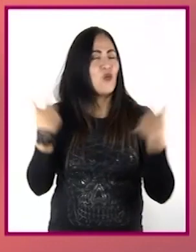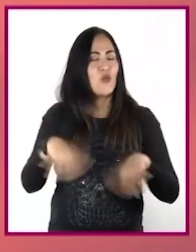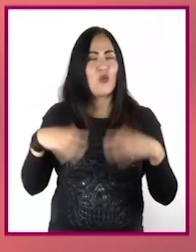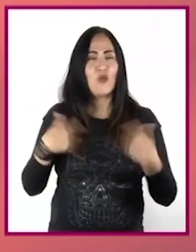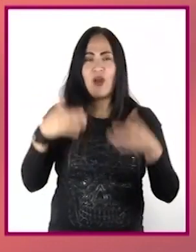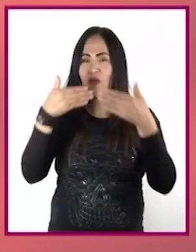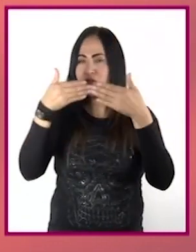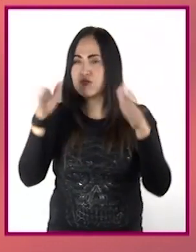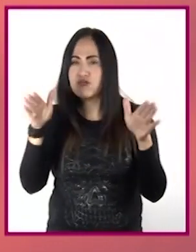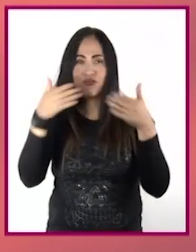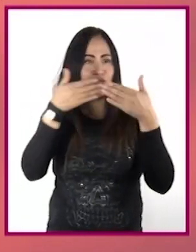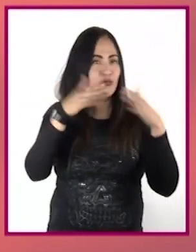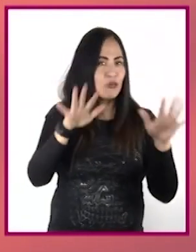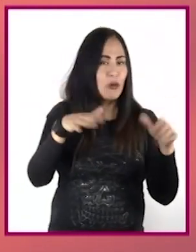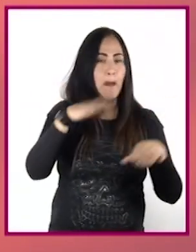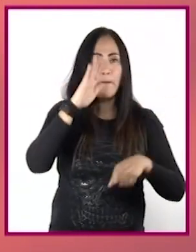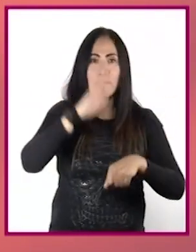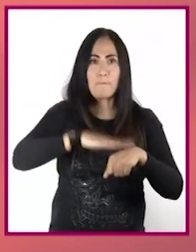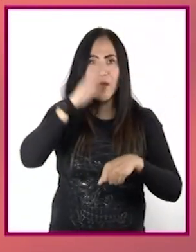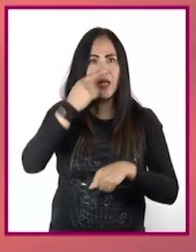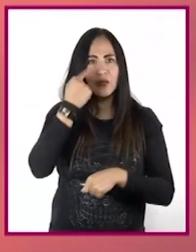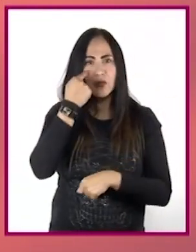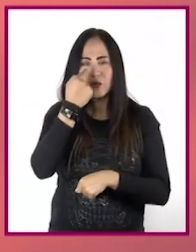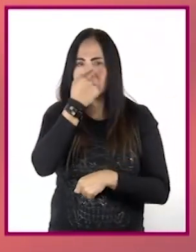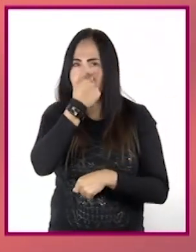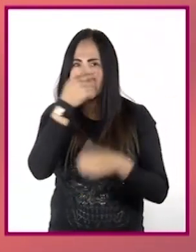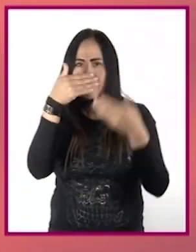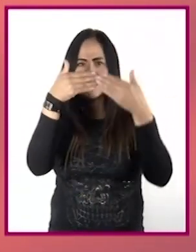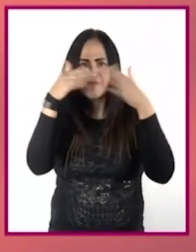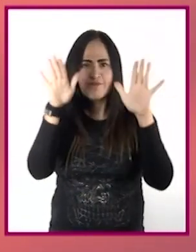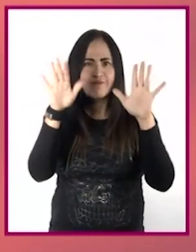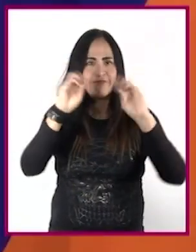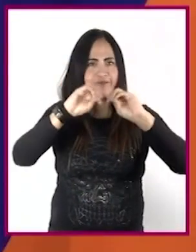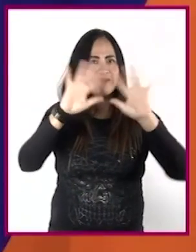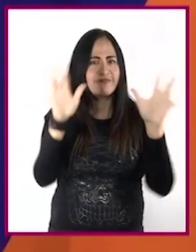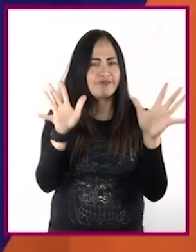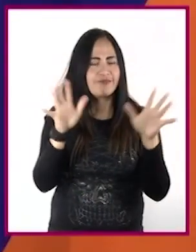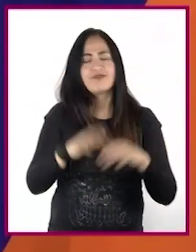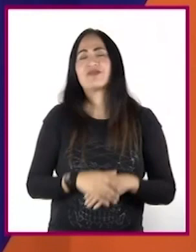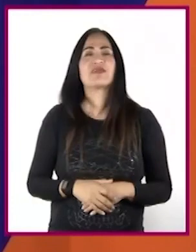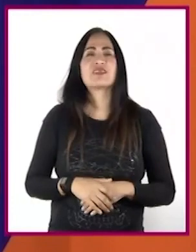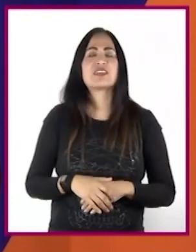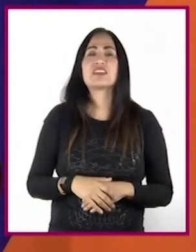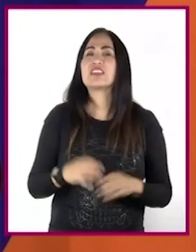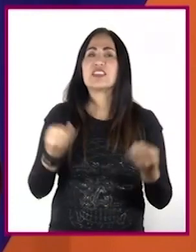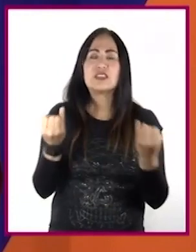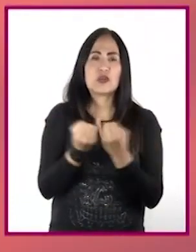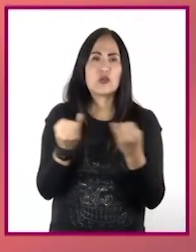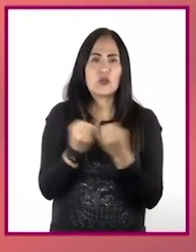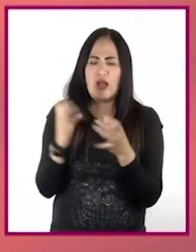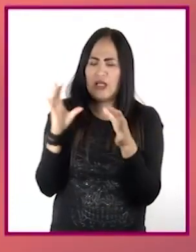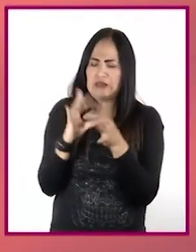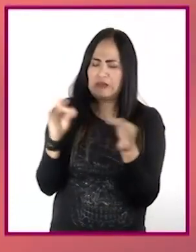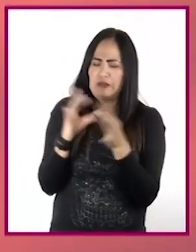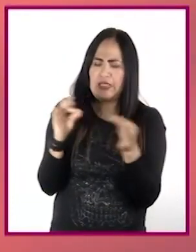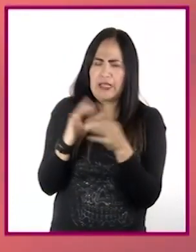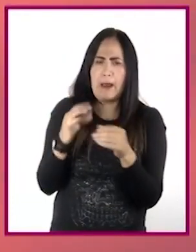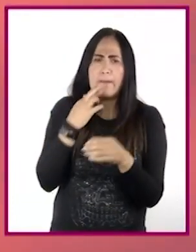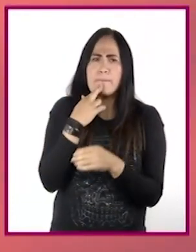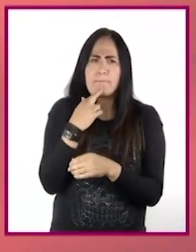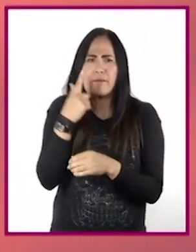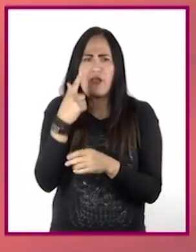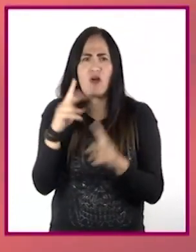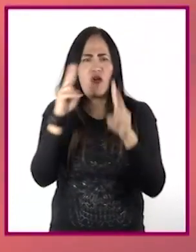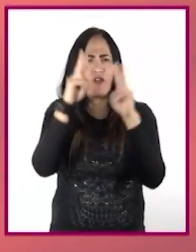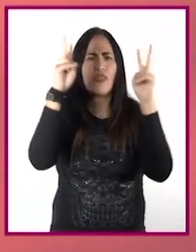inmensas posibilidades para tener una visión más clara y con ello argumentos más sólidos sobre muy